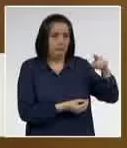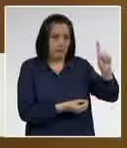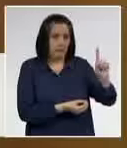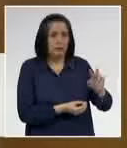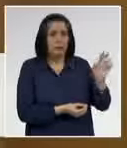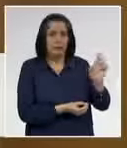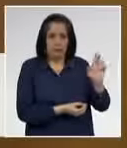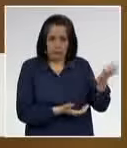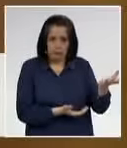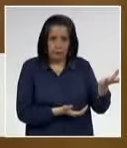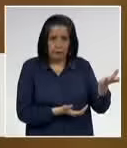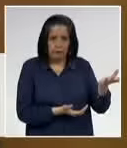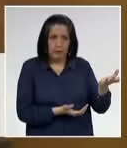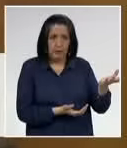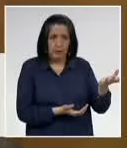señor